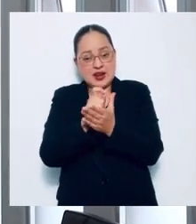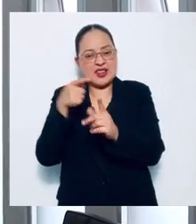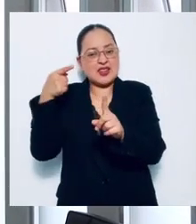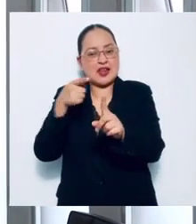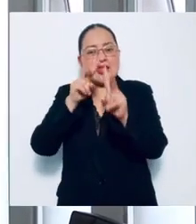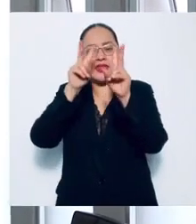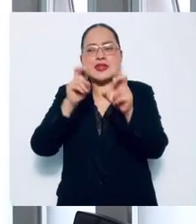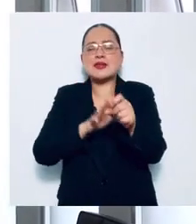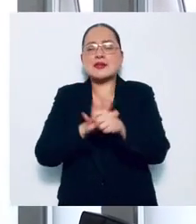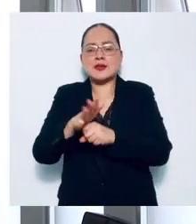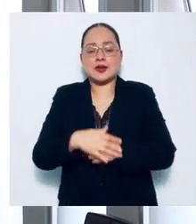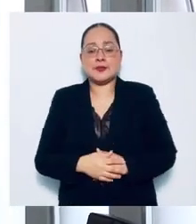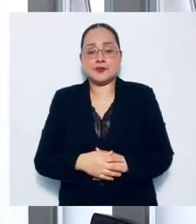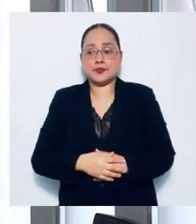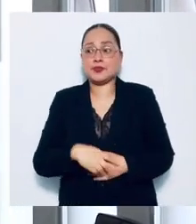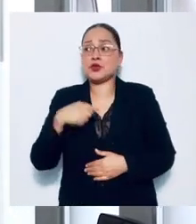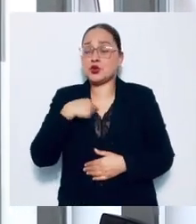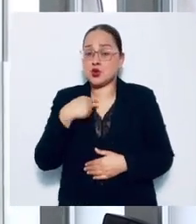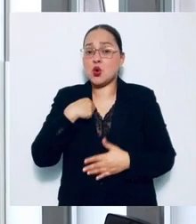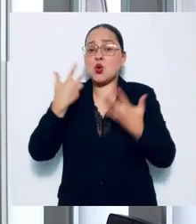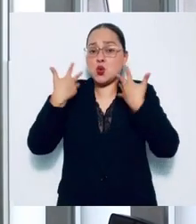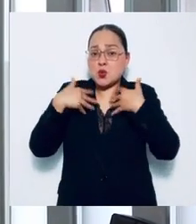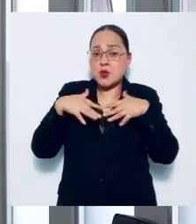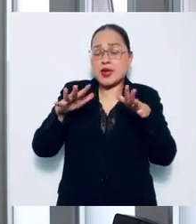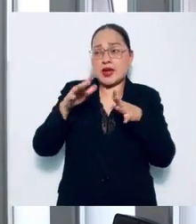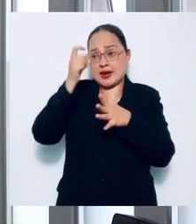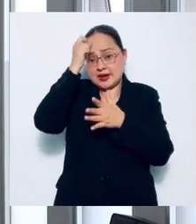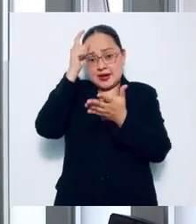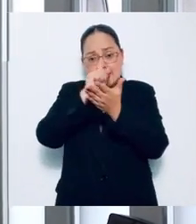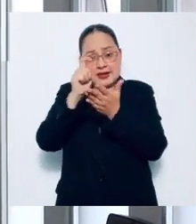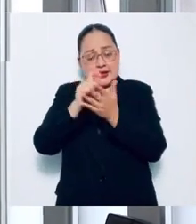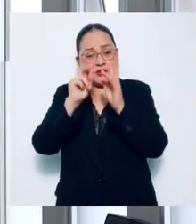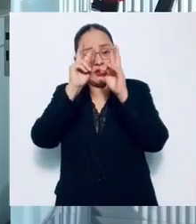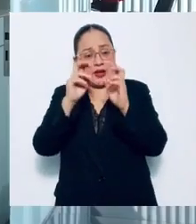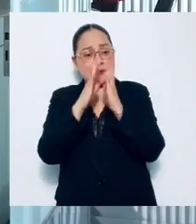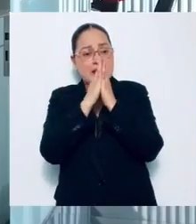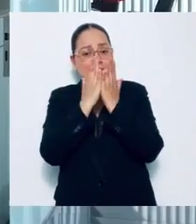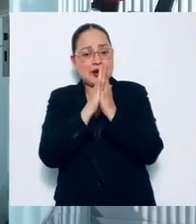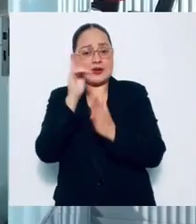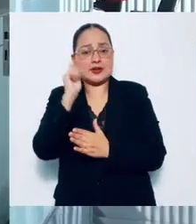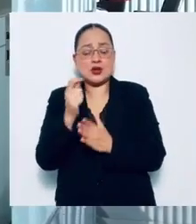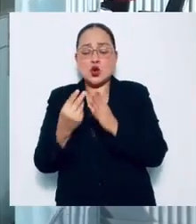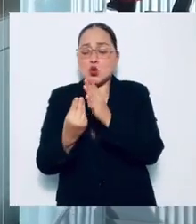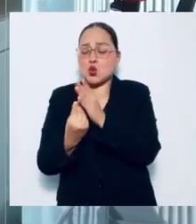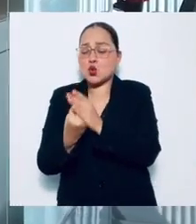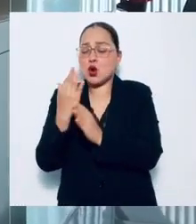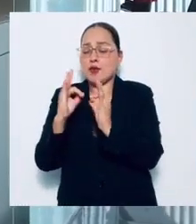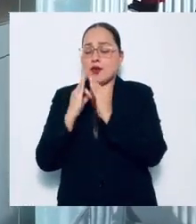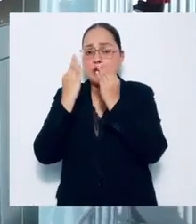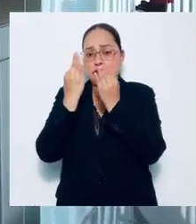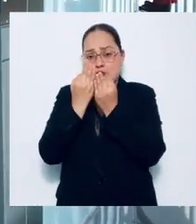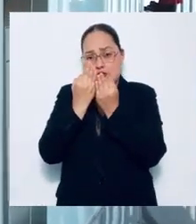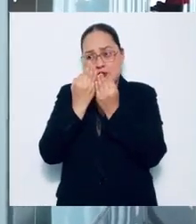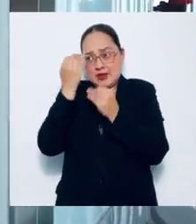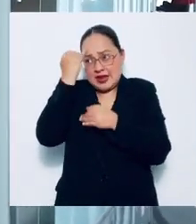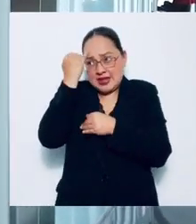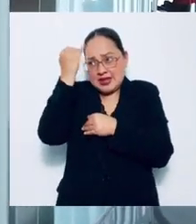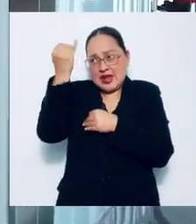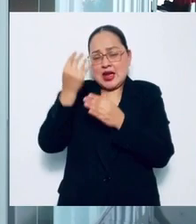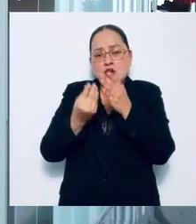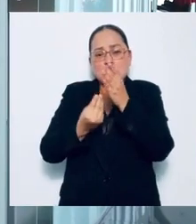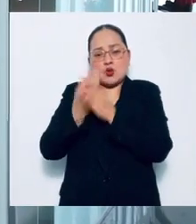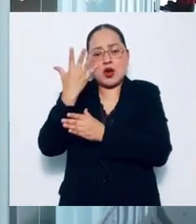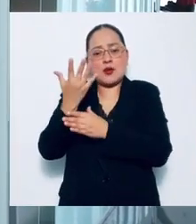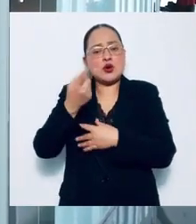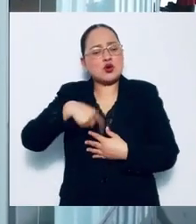Yo escribiría un libro exactamente de lo que se acaba de definir, de una nueva forma de pensamiento,